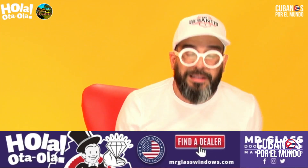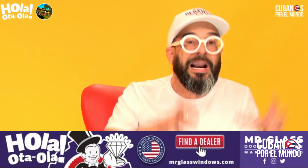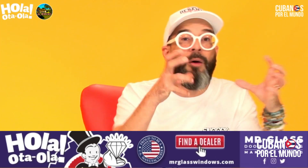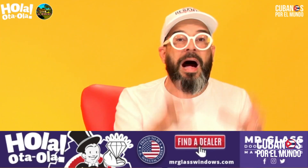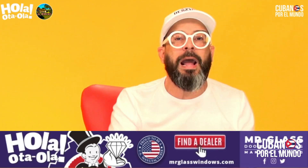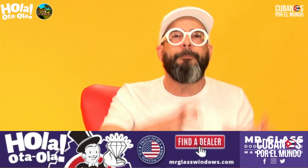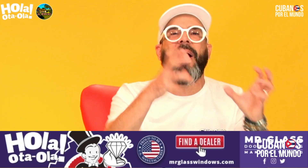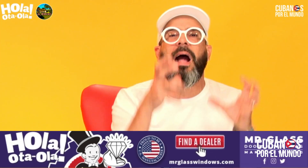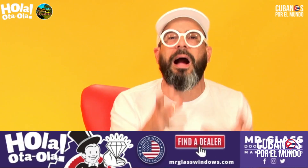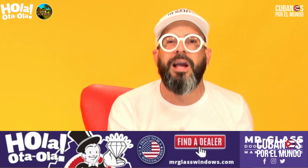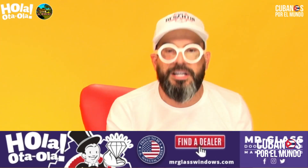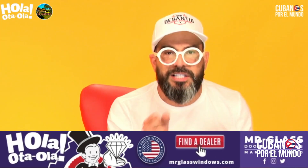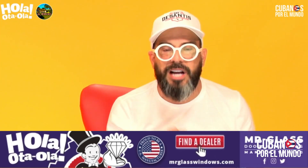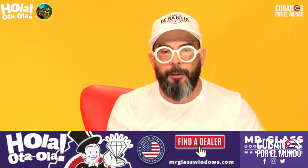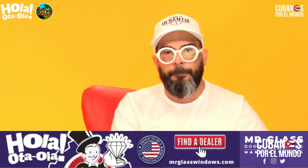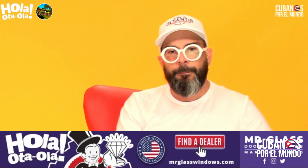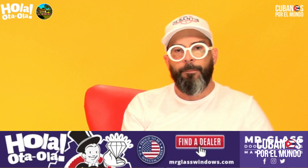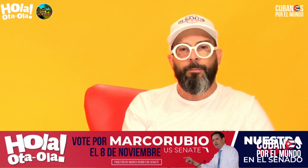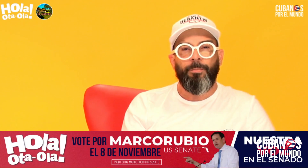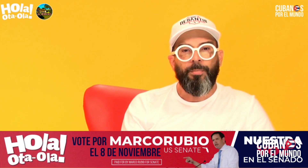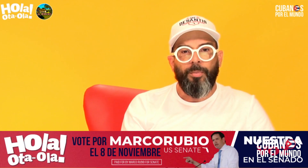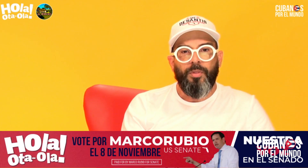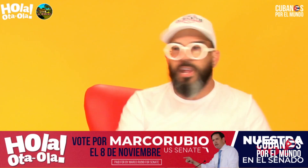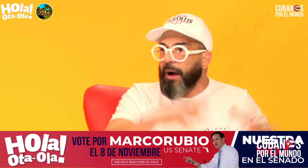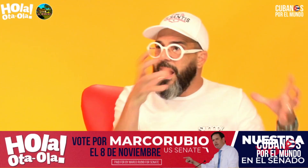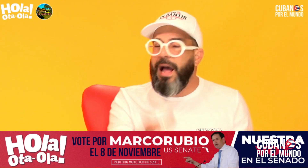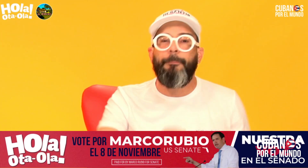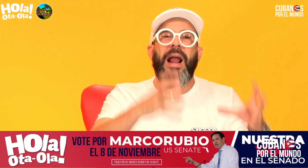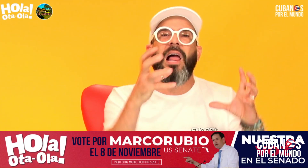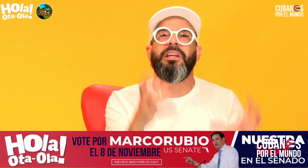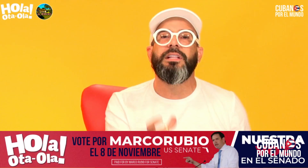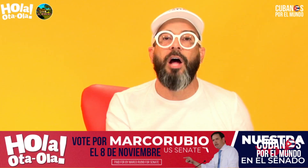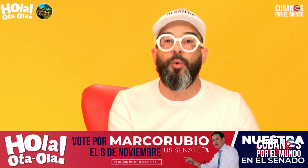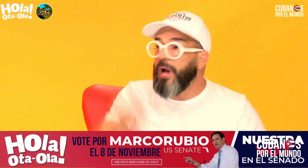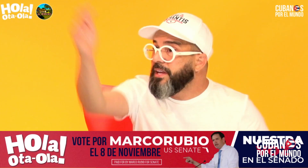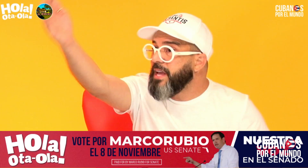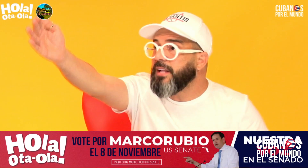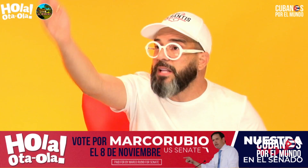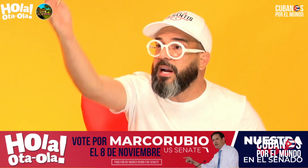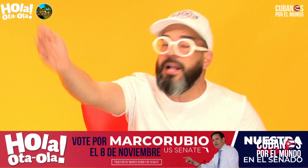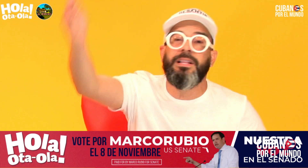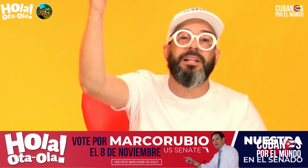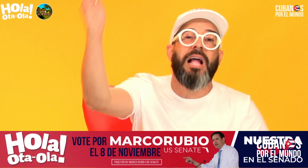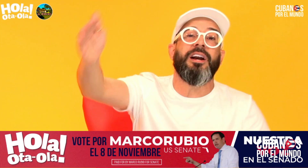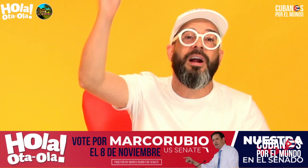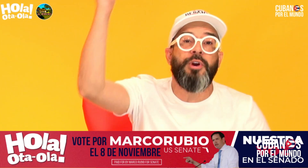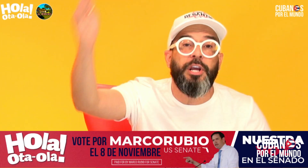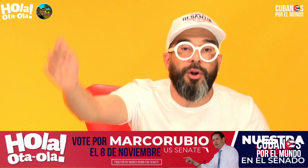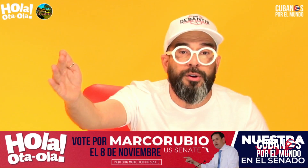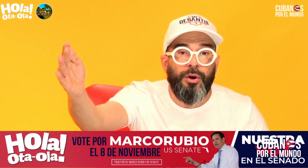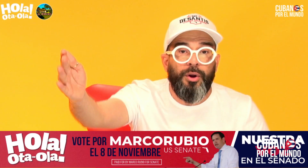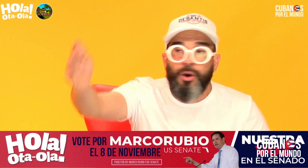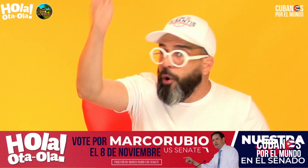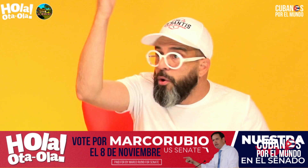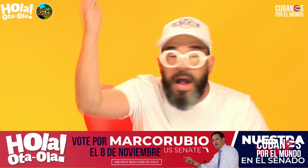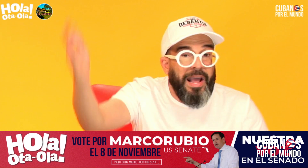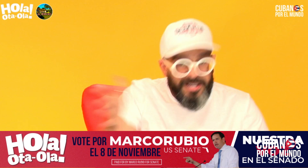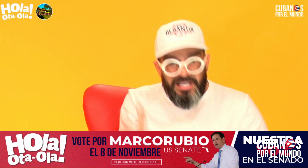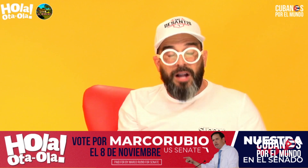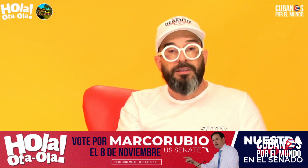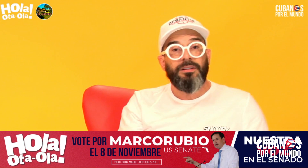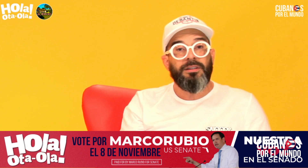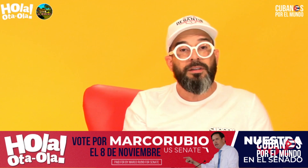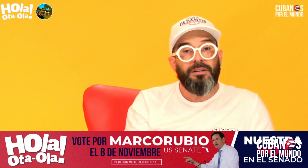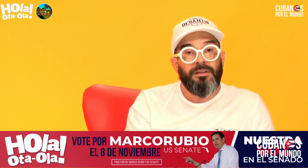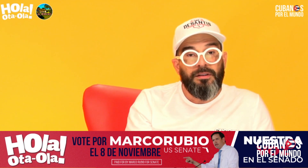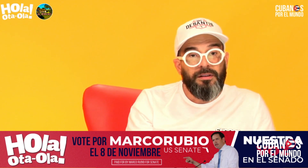fosforera trabaje para Gaesa, trabaje para la dictadura, y esta gente están reunidos con Gaesa.